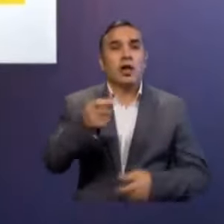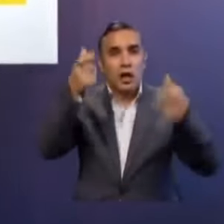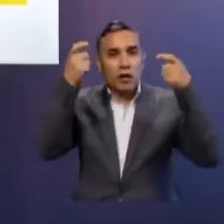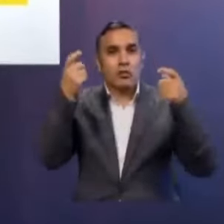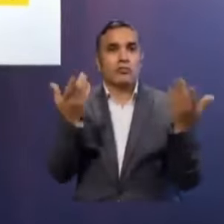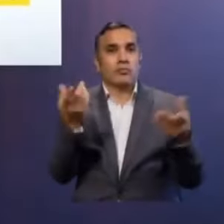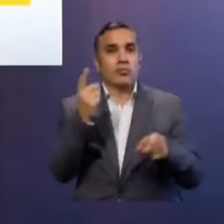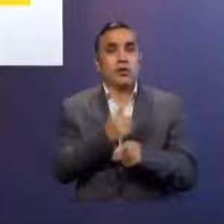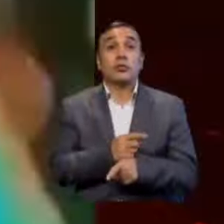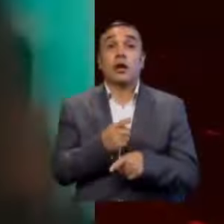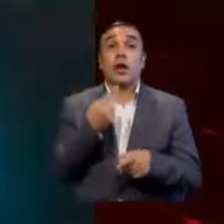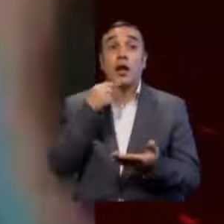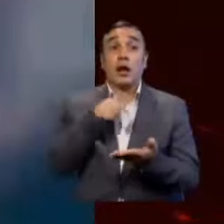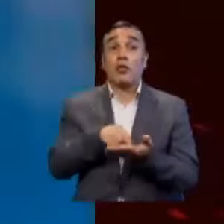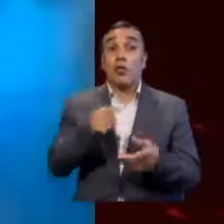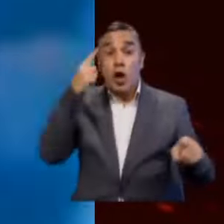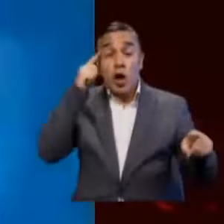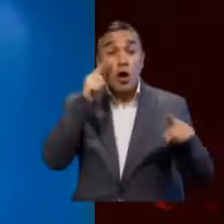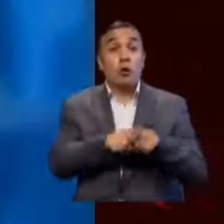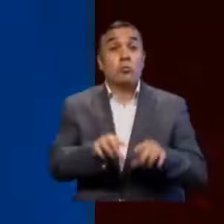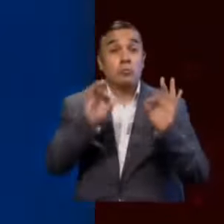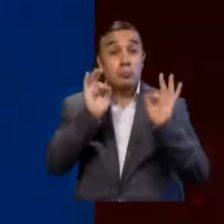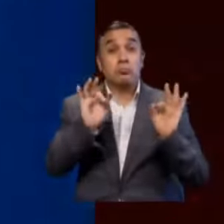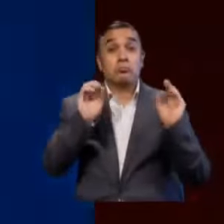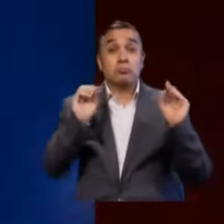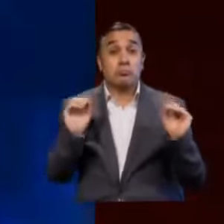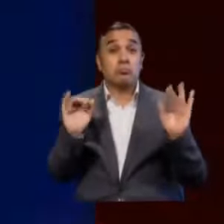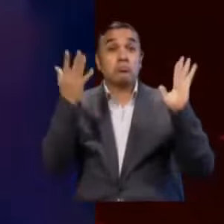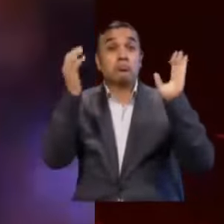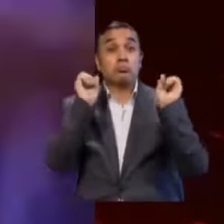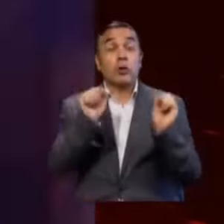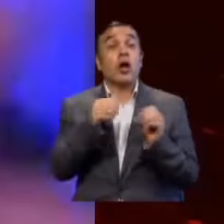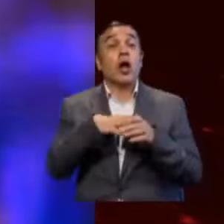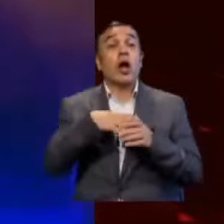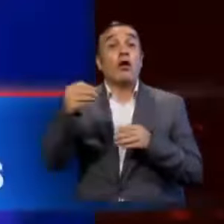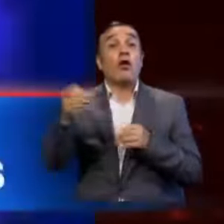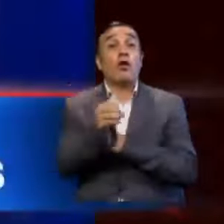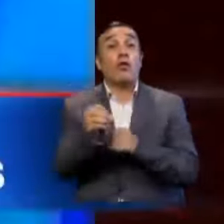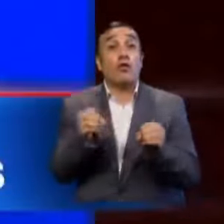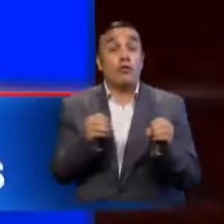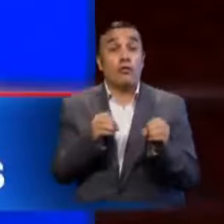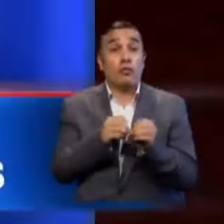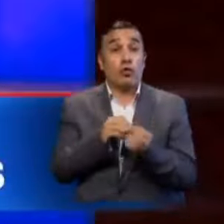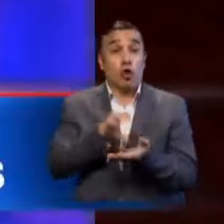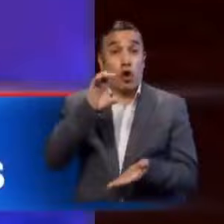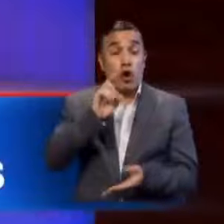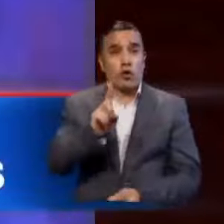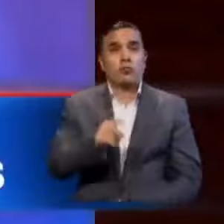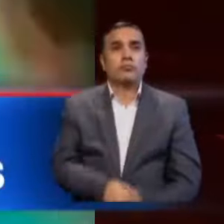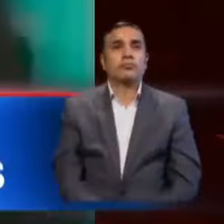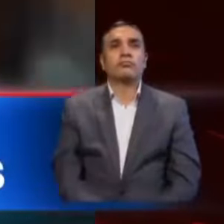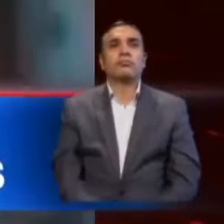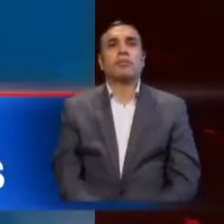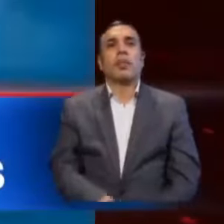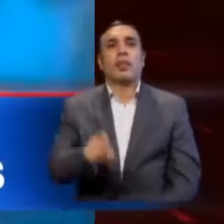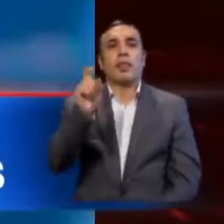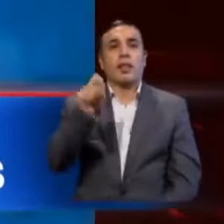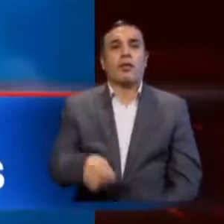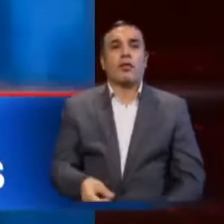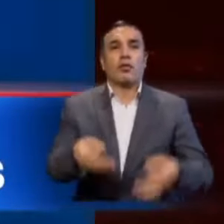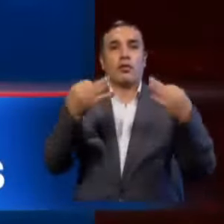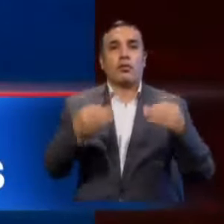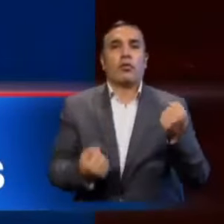graduaciones. Y en caso de llegar a un acuerdo para que estos festejos se ejecuten fuera de los establecimientos educativos, resaltó que deberían cumplir